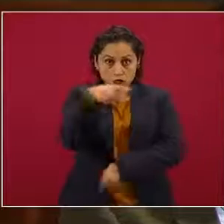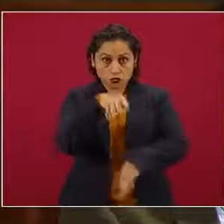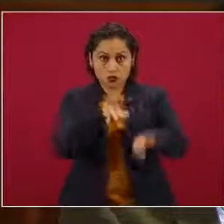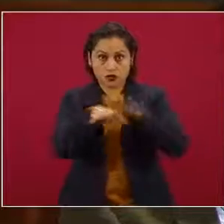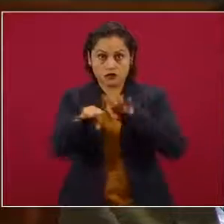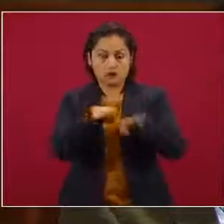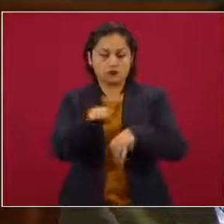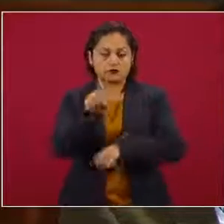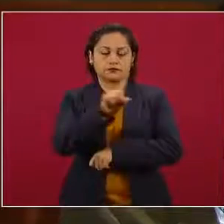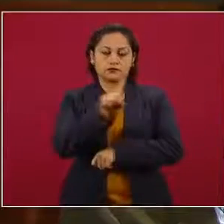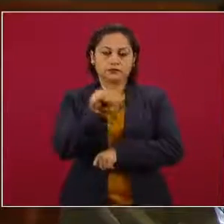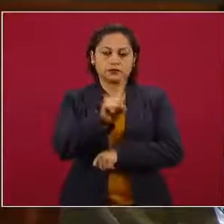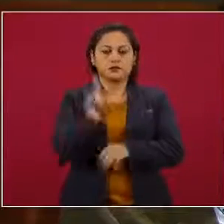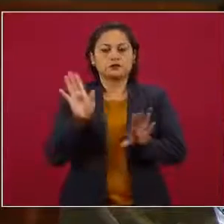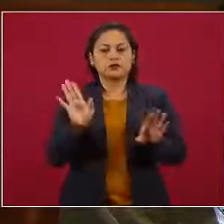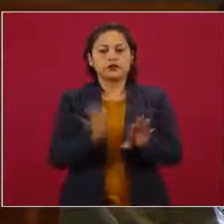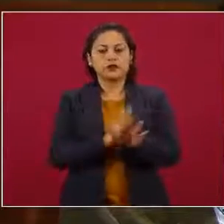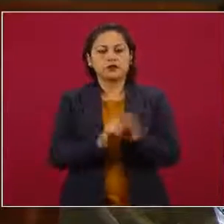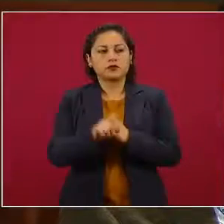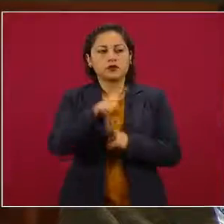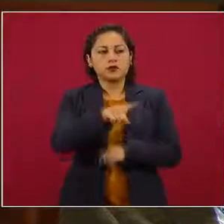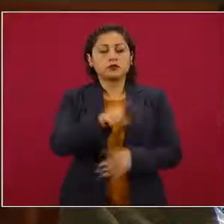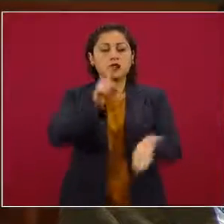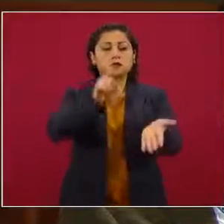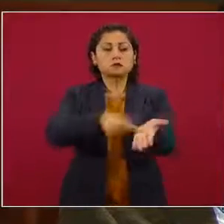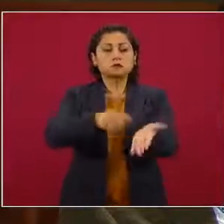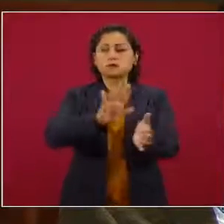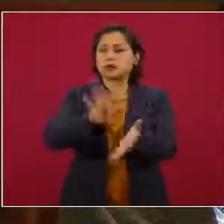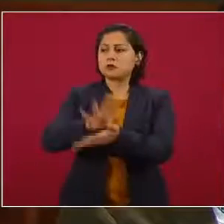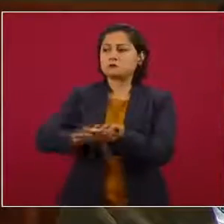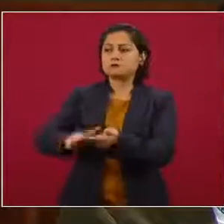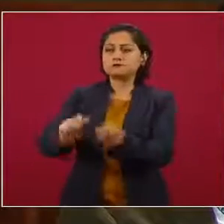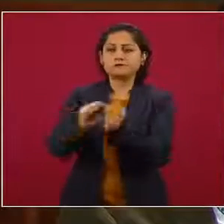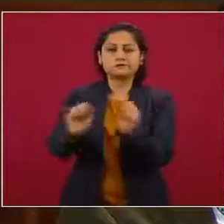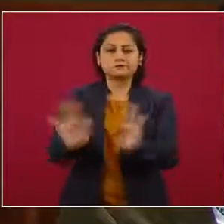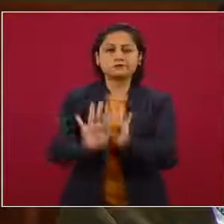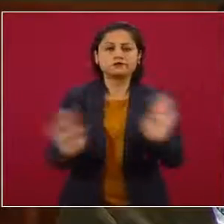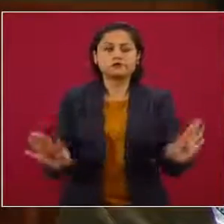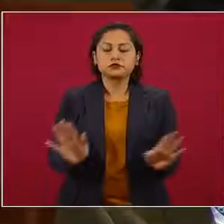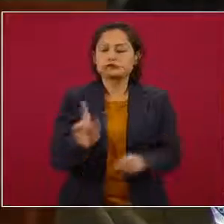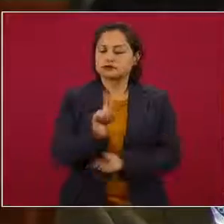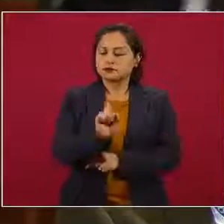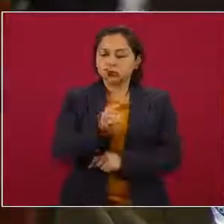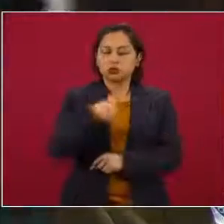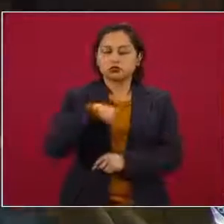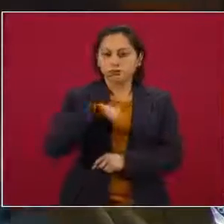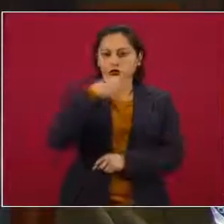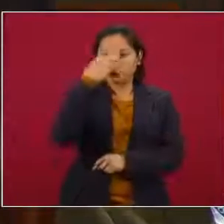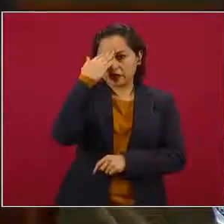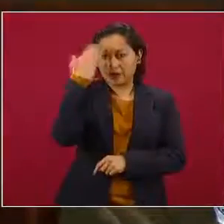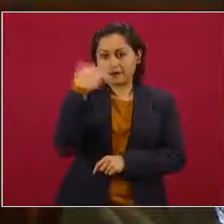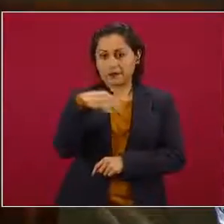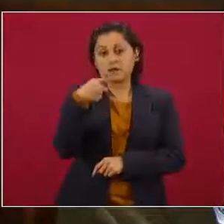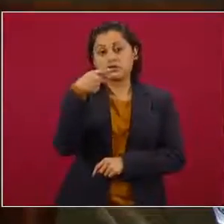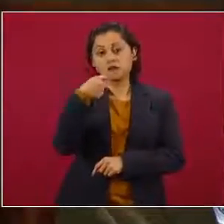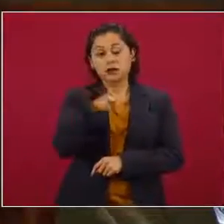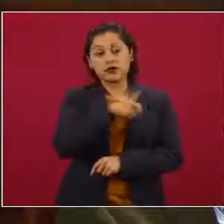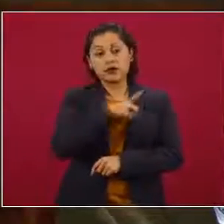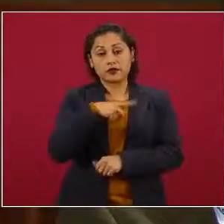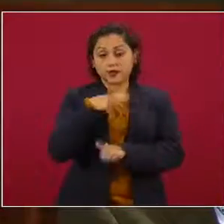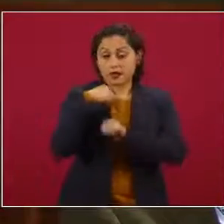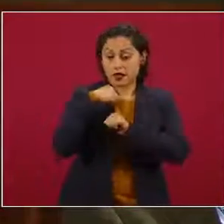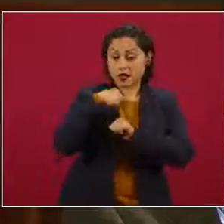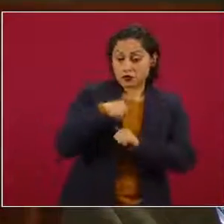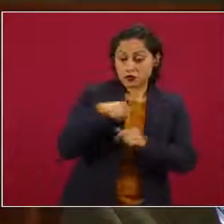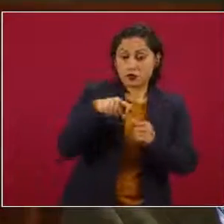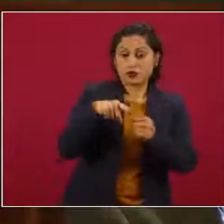nada más con que usted haga prim, ya se acabó todo esto. Es un tema de corresponsabilidad de la autoridad, de los